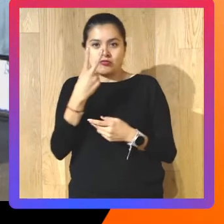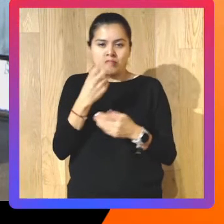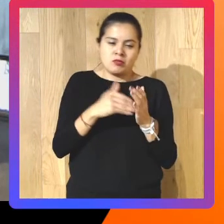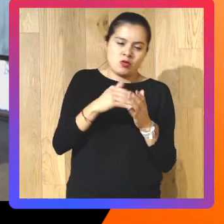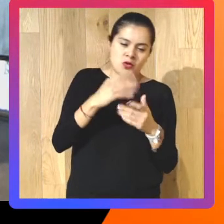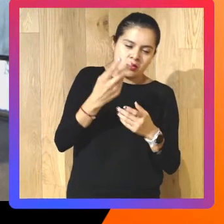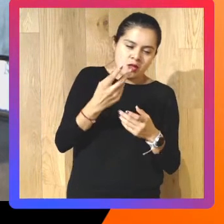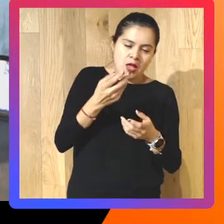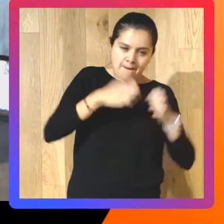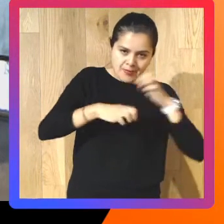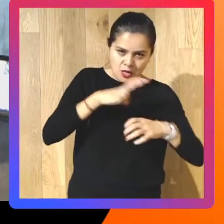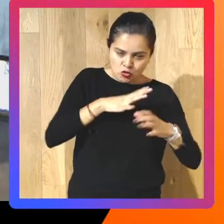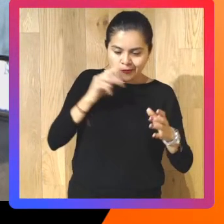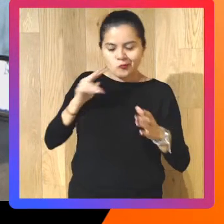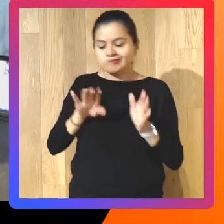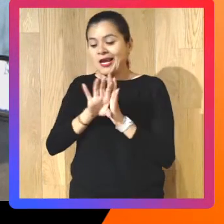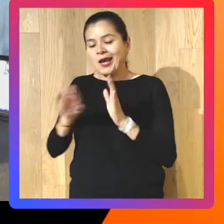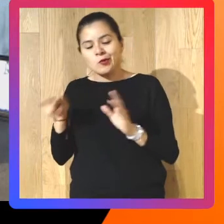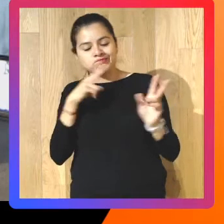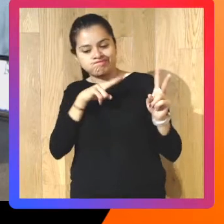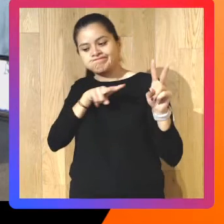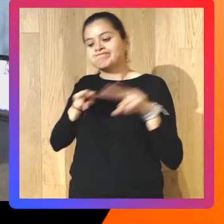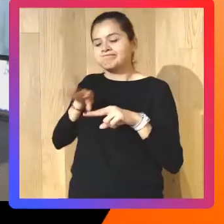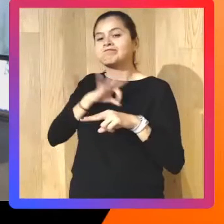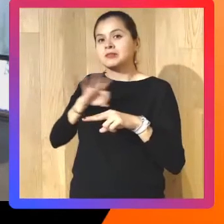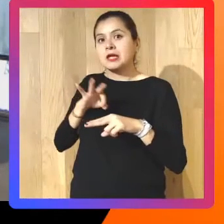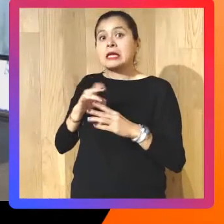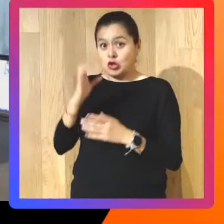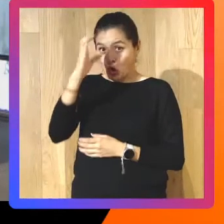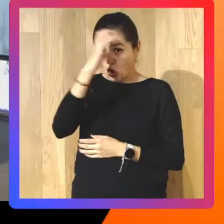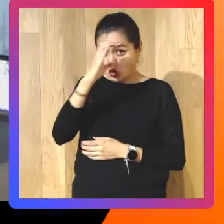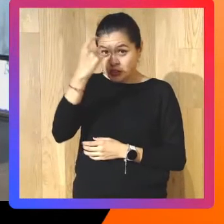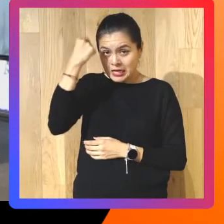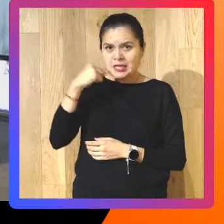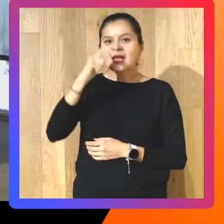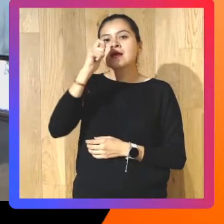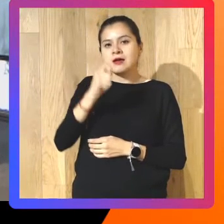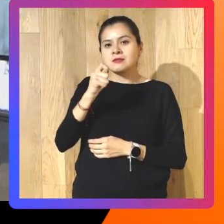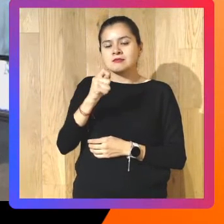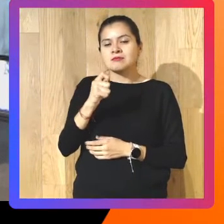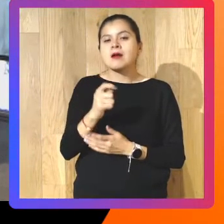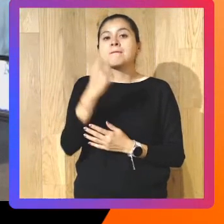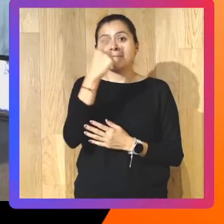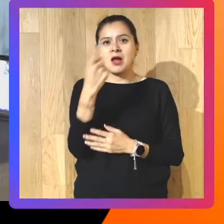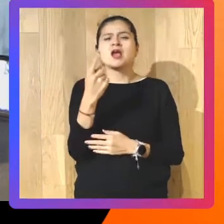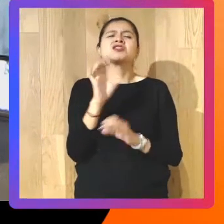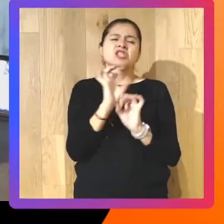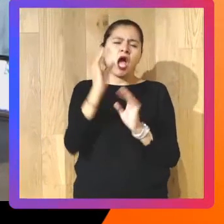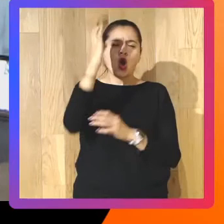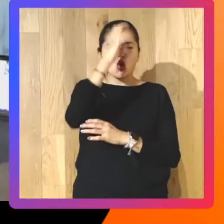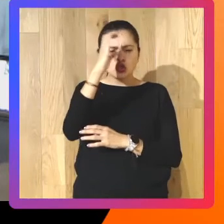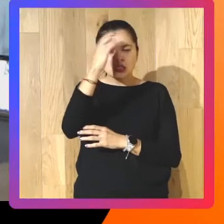primer paso es estar conscientes de cuánto cuesta vivir dignamente. Para eso, para esa